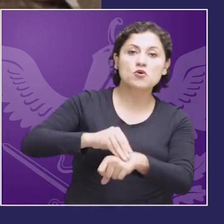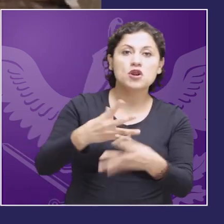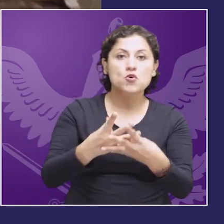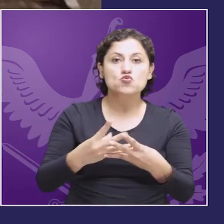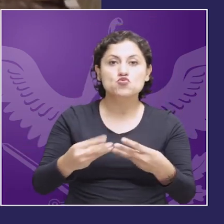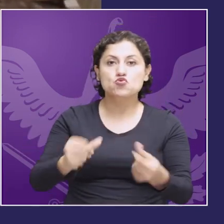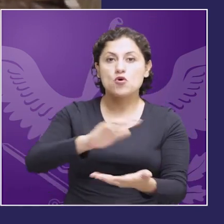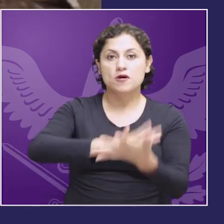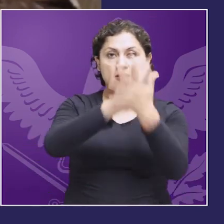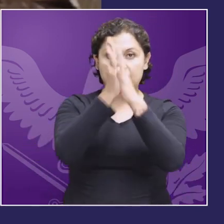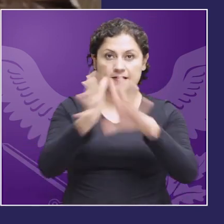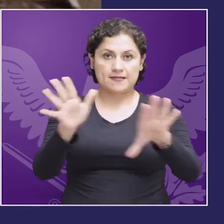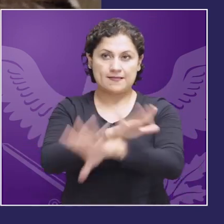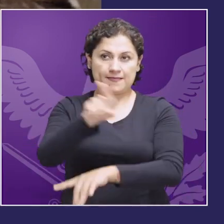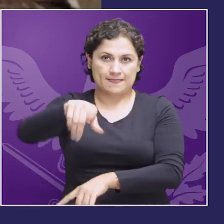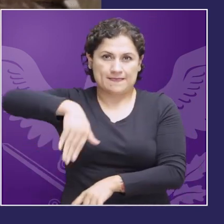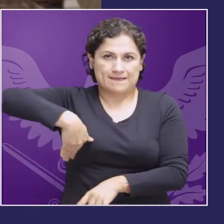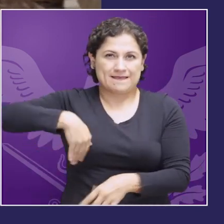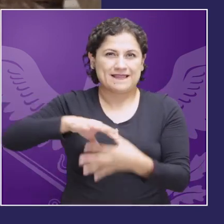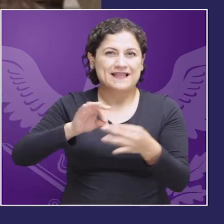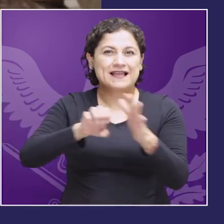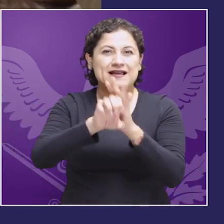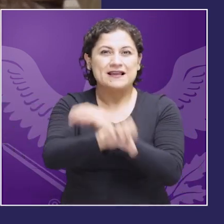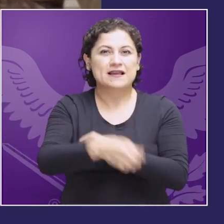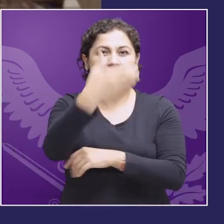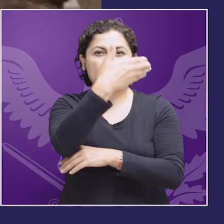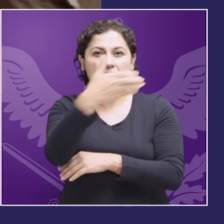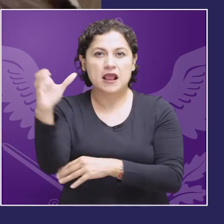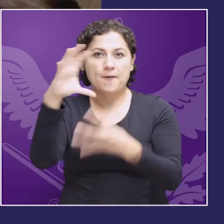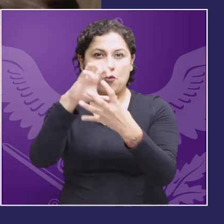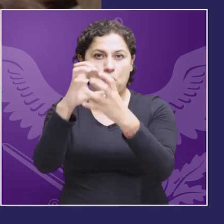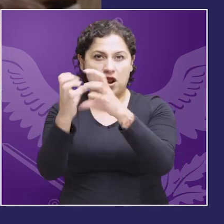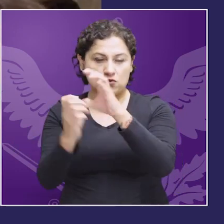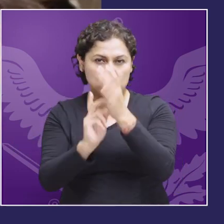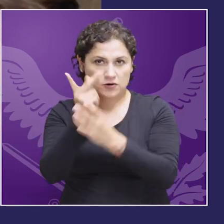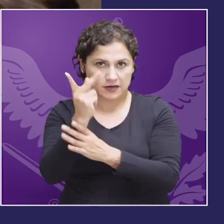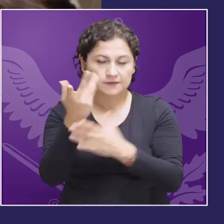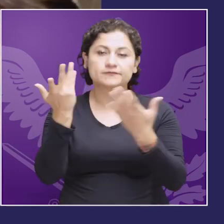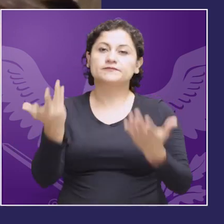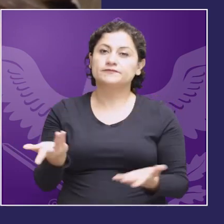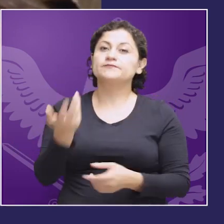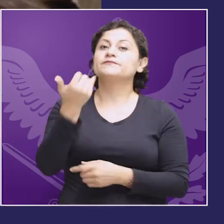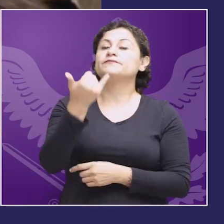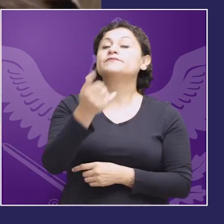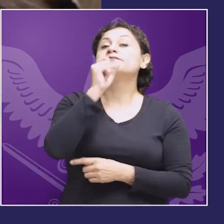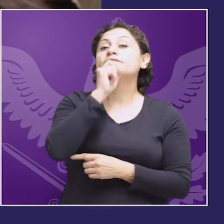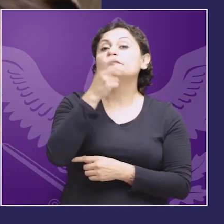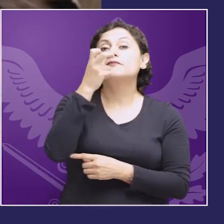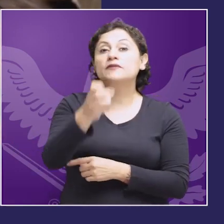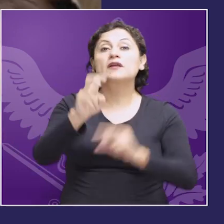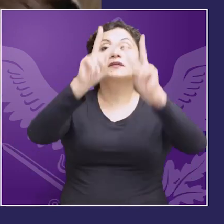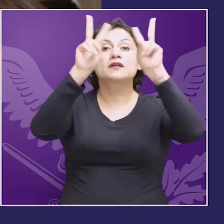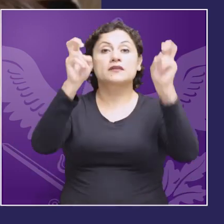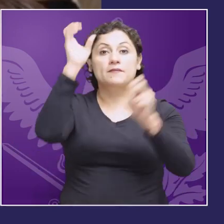dicho en Campo Algodonero. Y la importancia de entender el caso enmarcado en esa cultura de discriminación. Sin embargo,